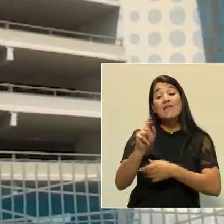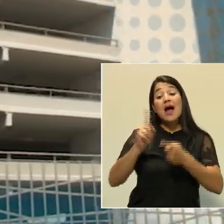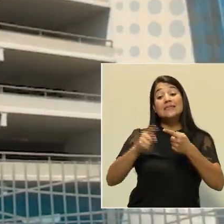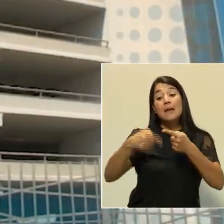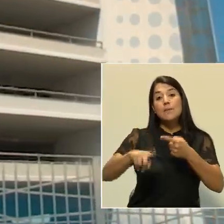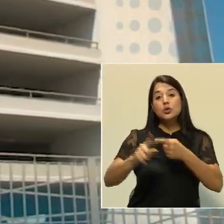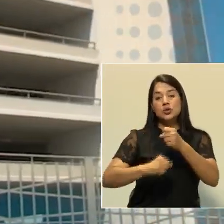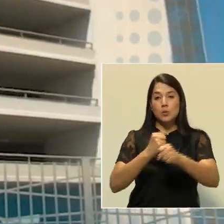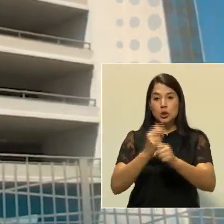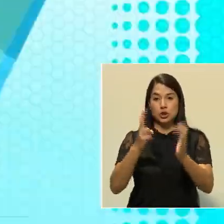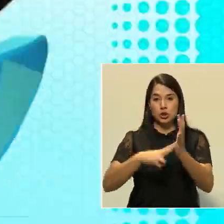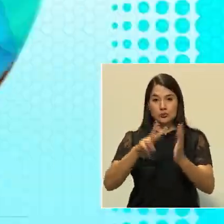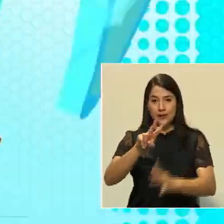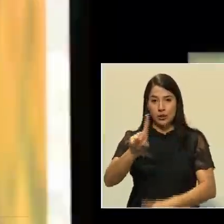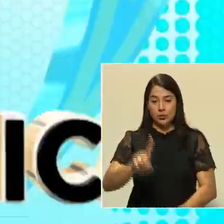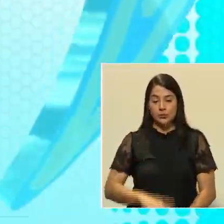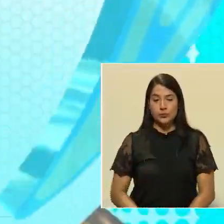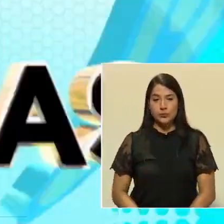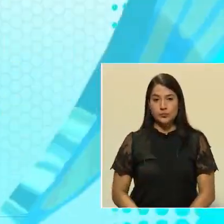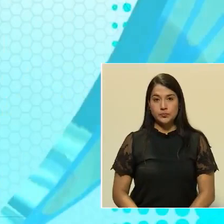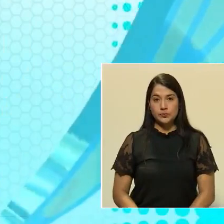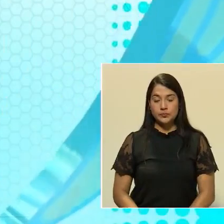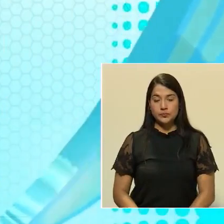año 2021.